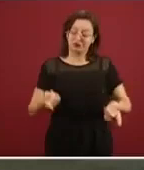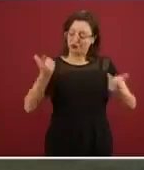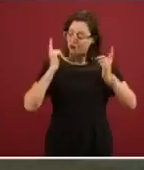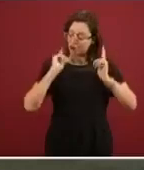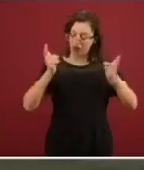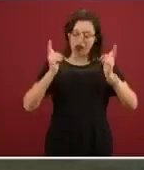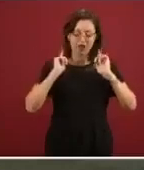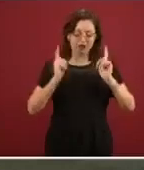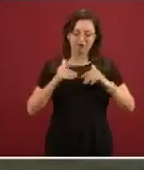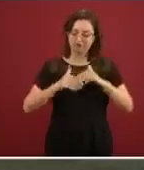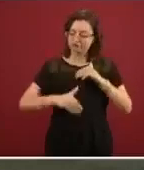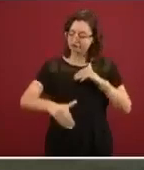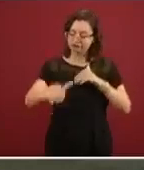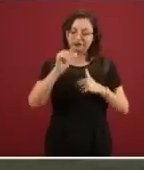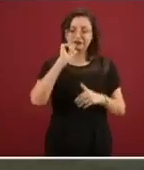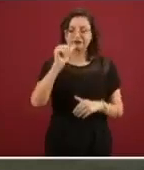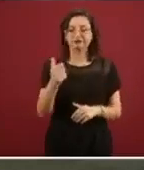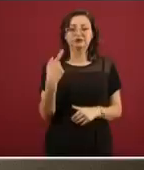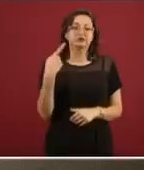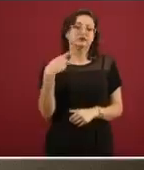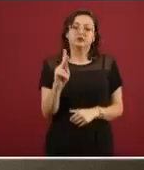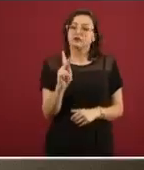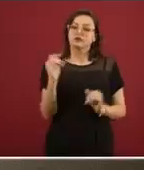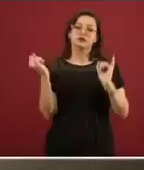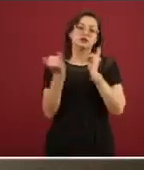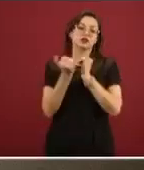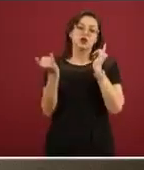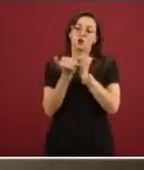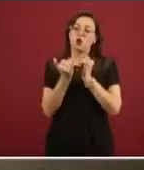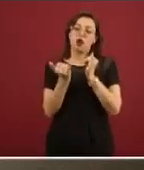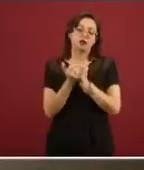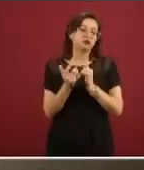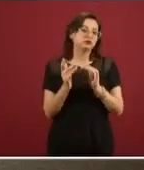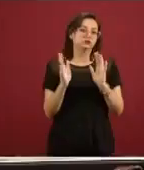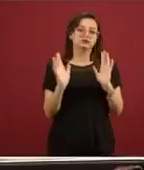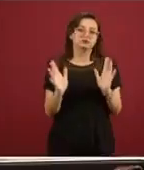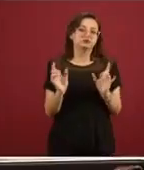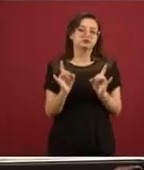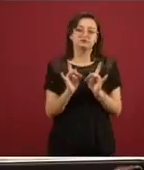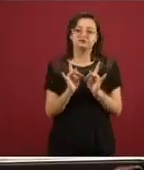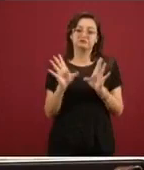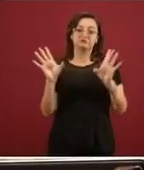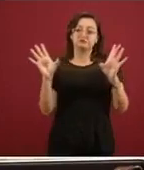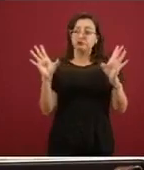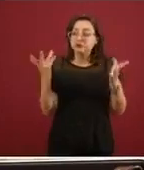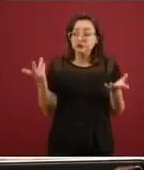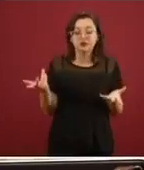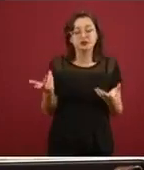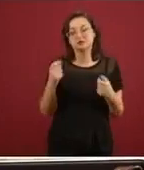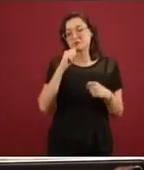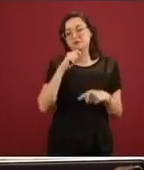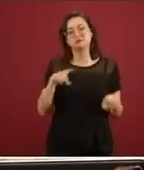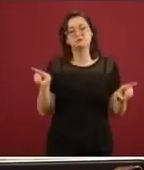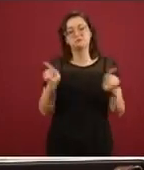ocurra esto, pero no sería distinto que cualquier evacuación que fuera procedente en una condición de